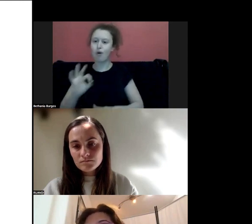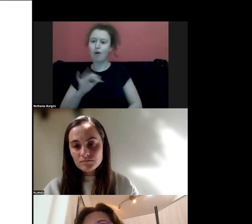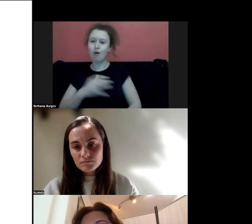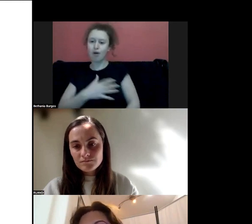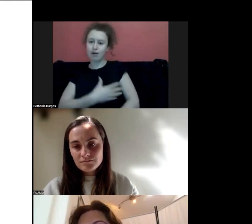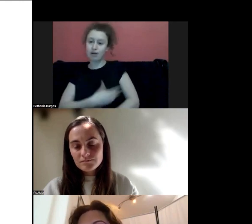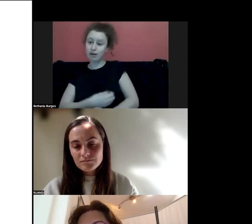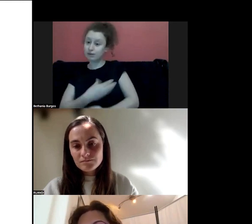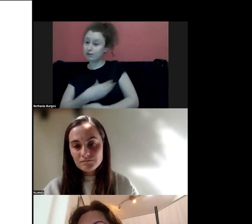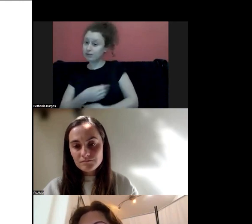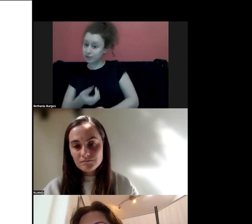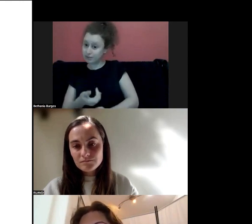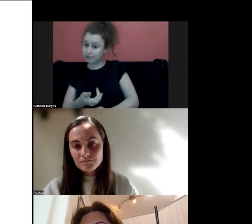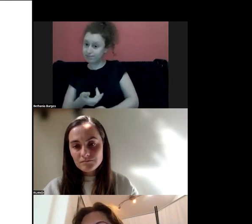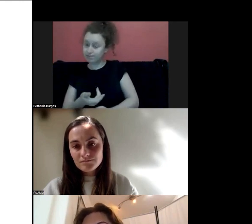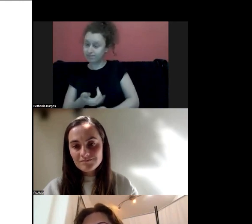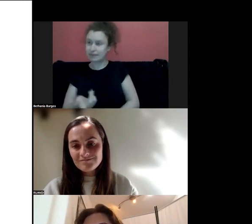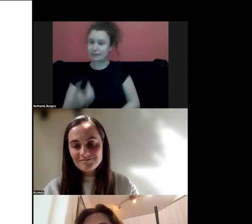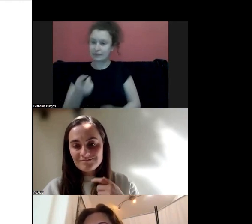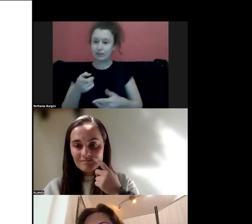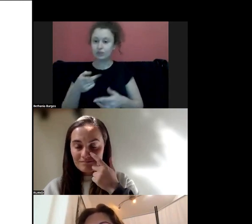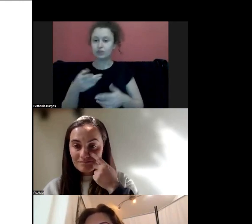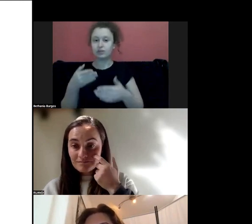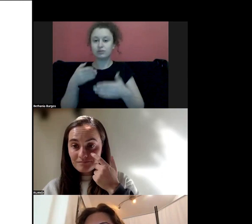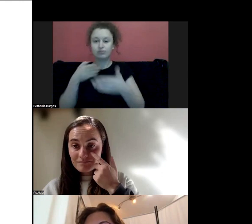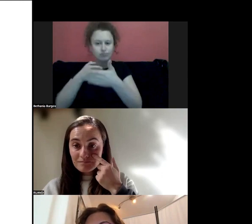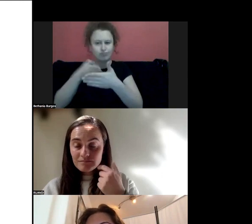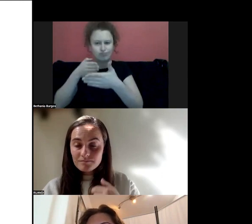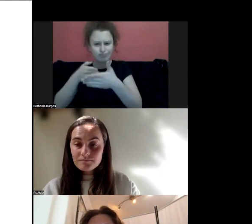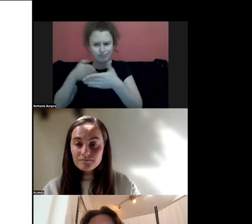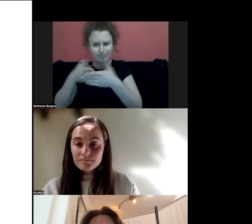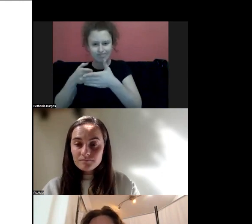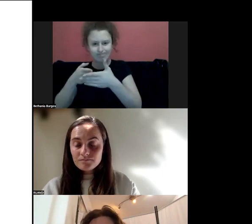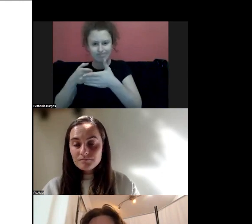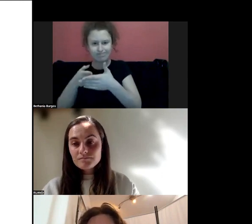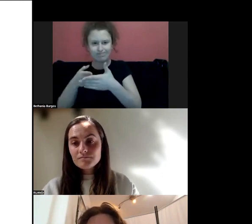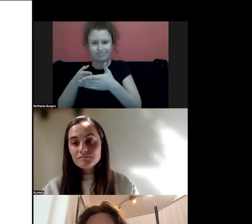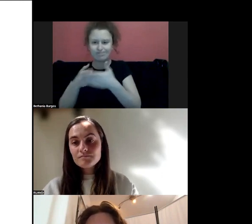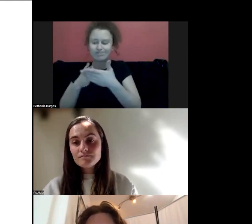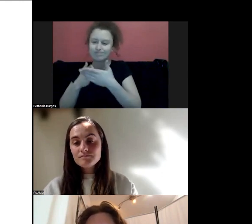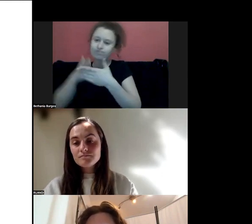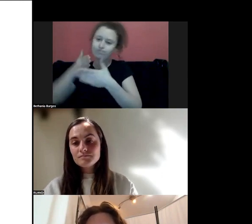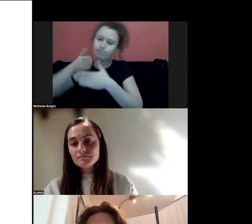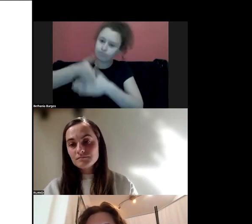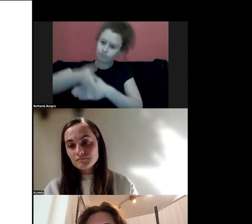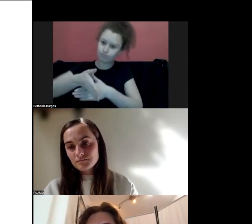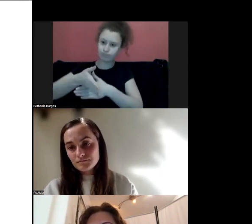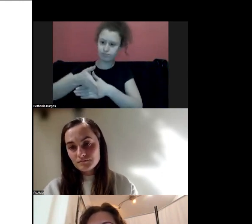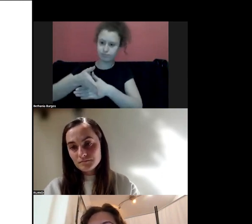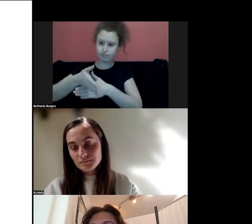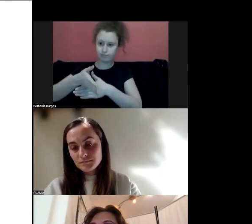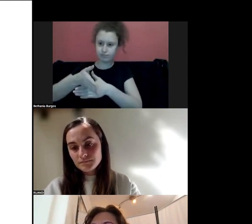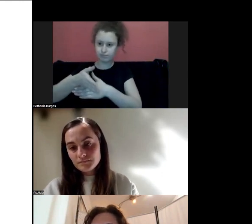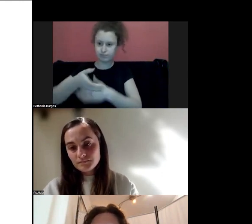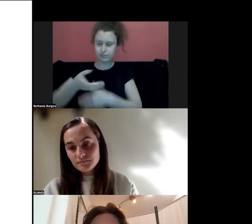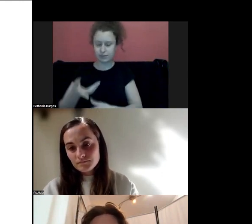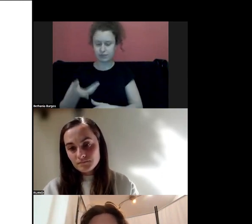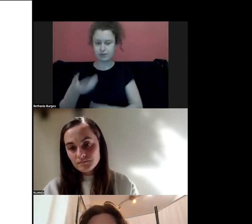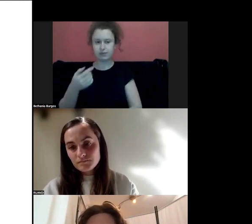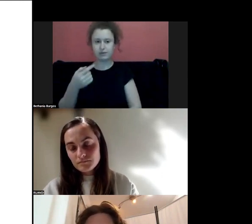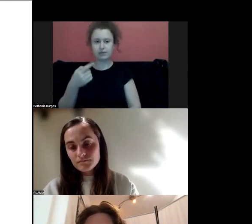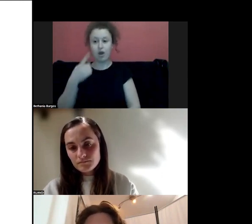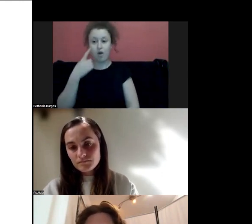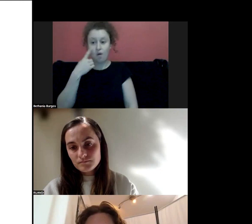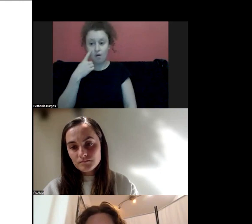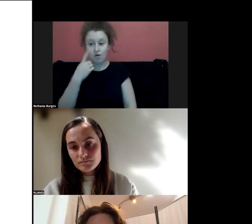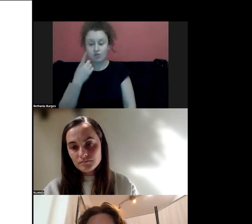Así que mi consejo sería eso, formación en duelo, en conocer esas etapas del duelo de las familias y perspectiva